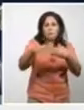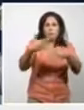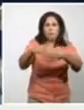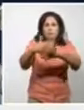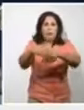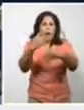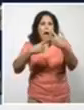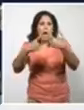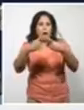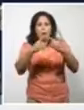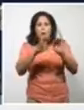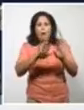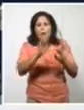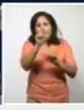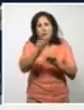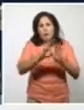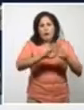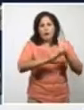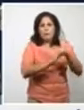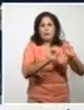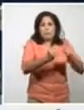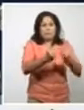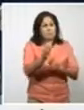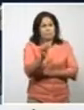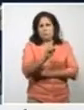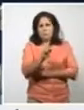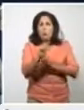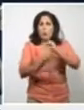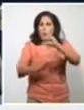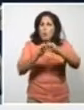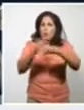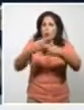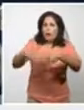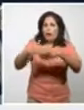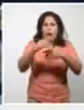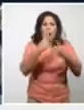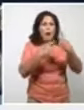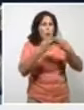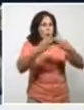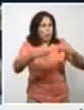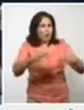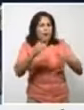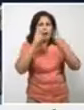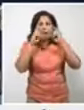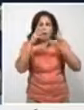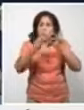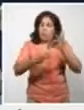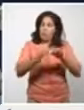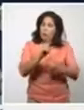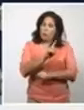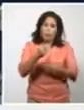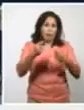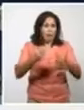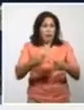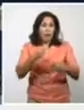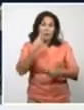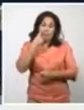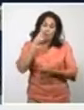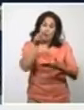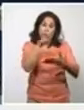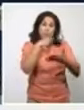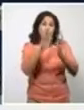quitando un poco de medidas de restricción, lo cual a veces uno lo ve, se explica, lo lee, porque hay